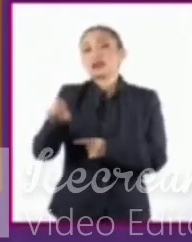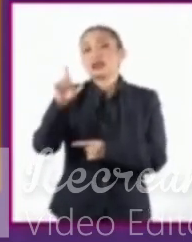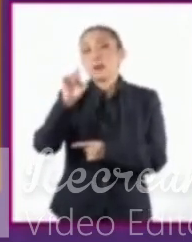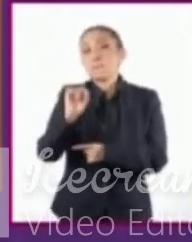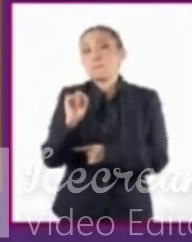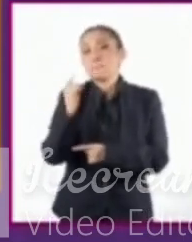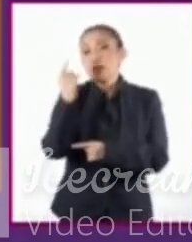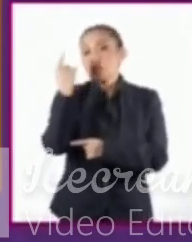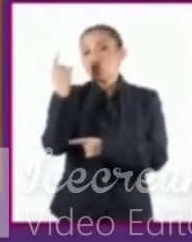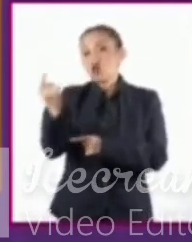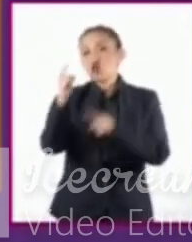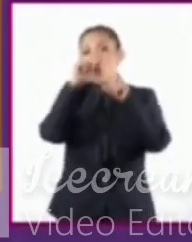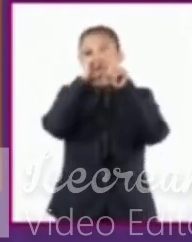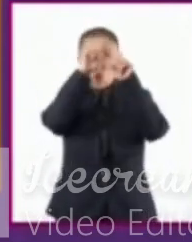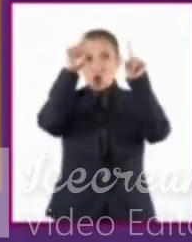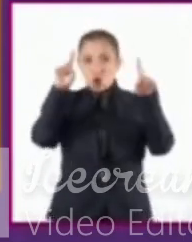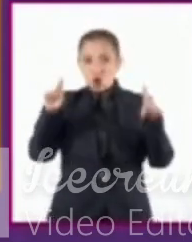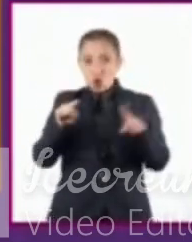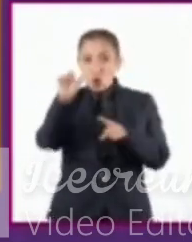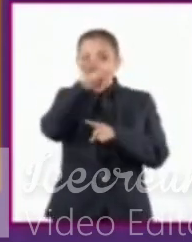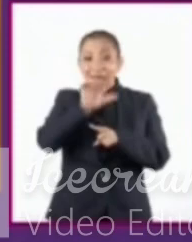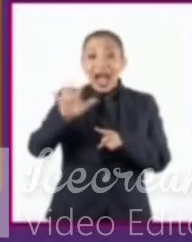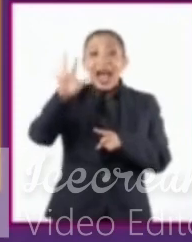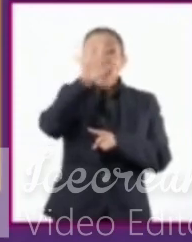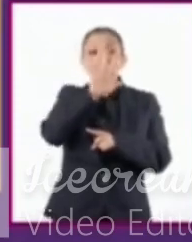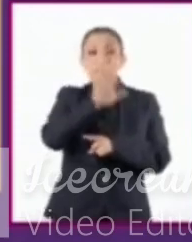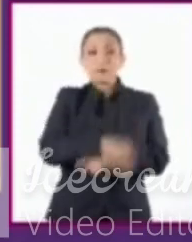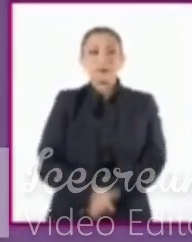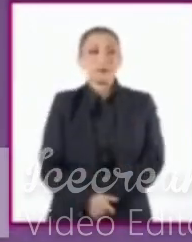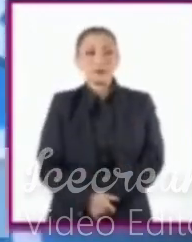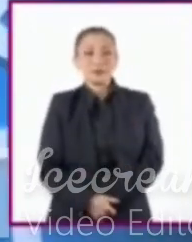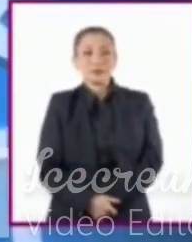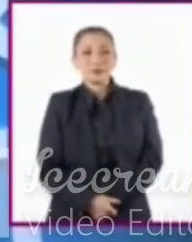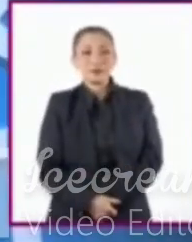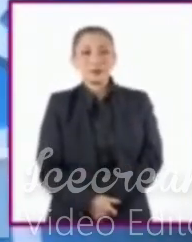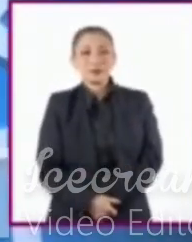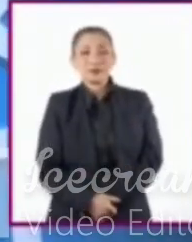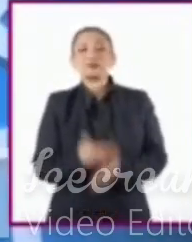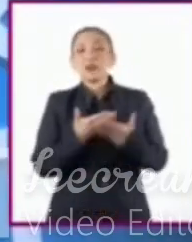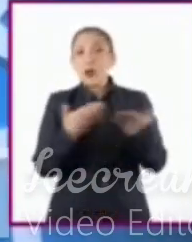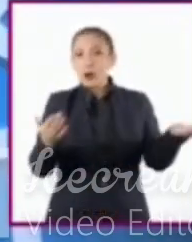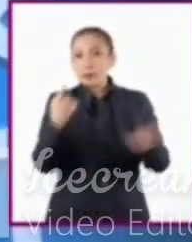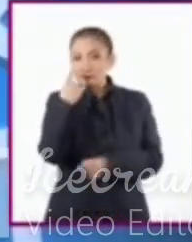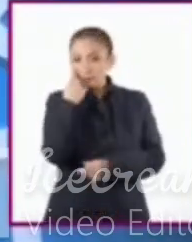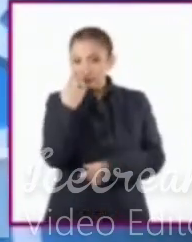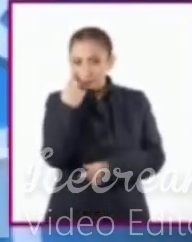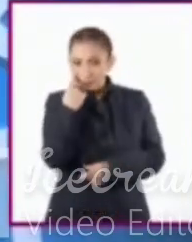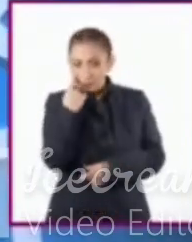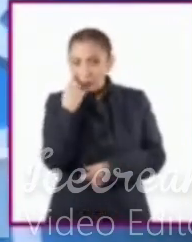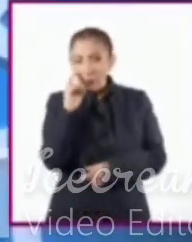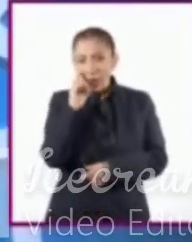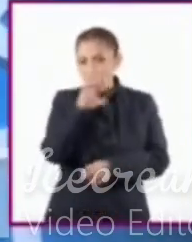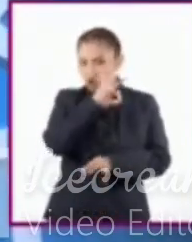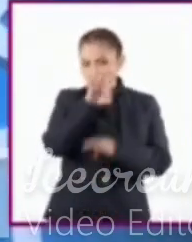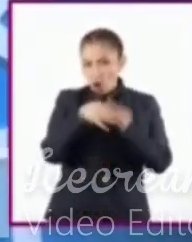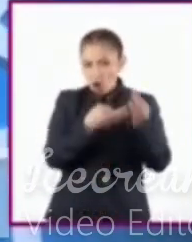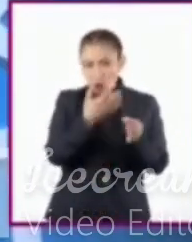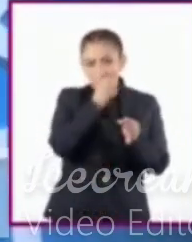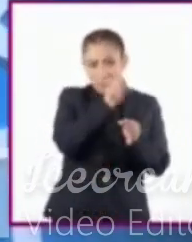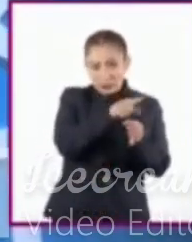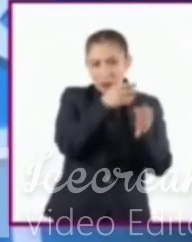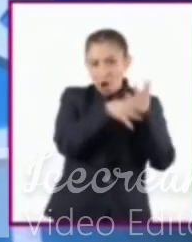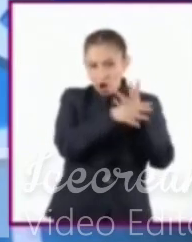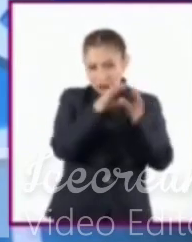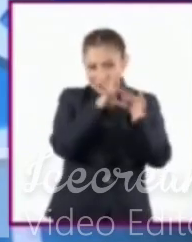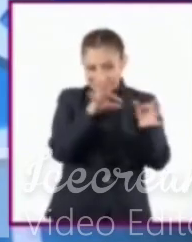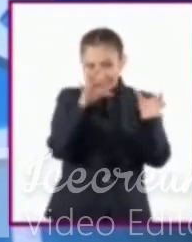obtenemos que tu tablero sería de 121 centímetros cuadrados. Ahora bien, tomando en cuenta todos estos